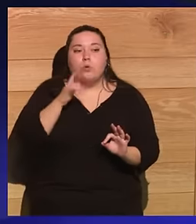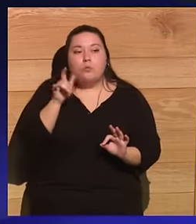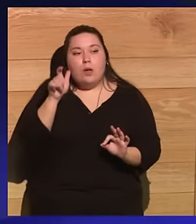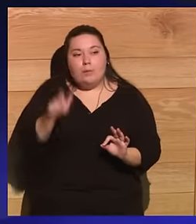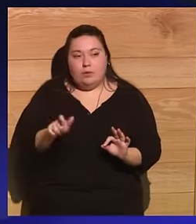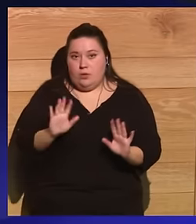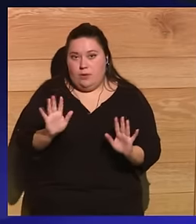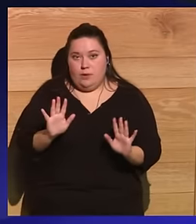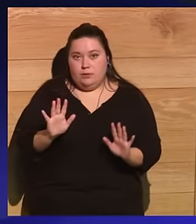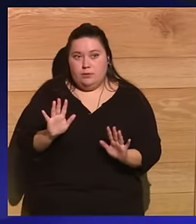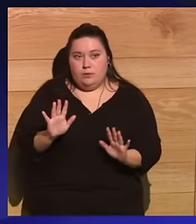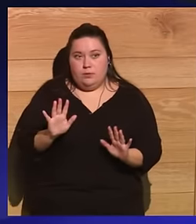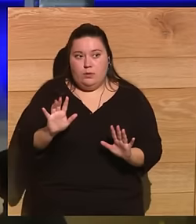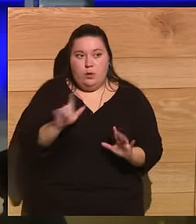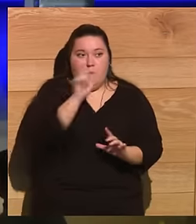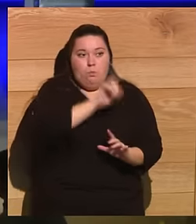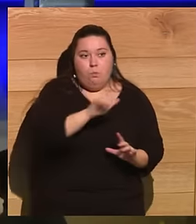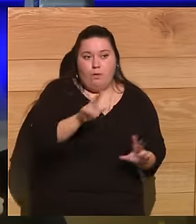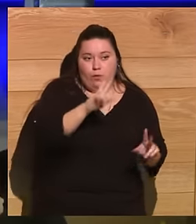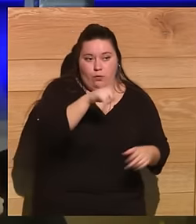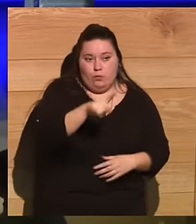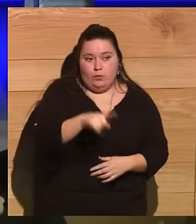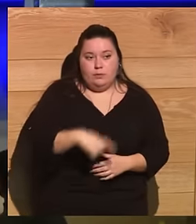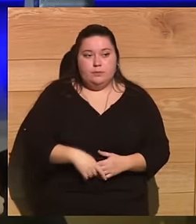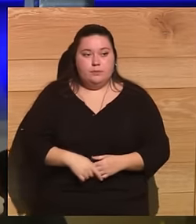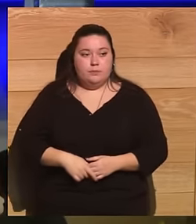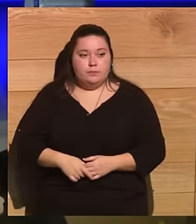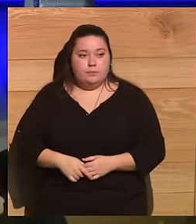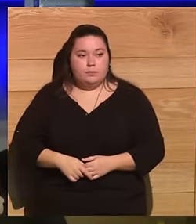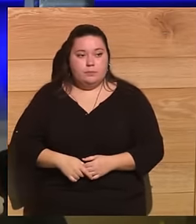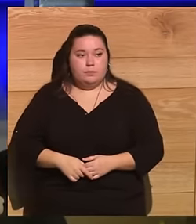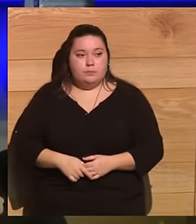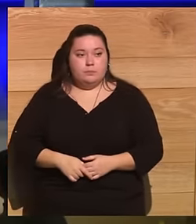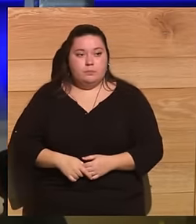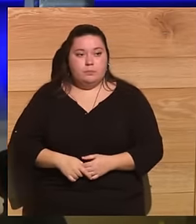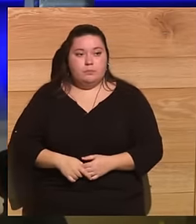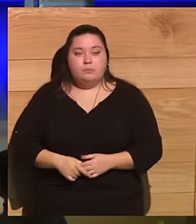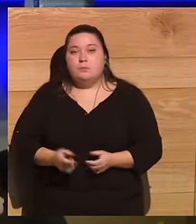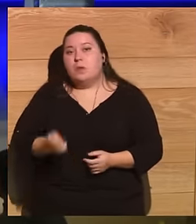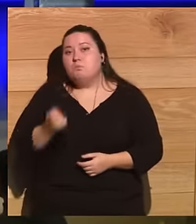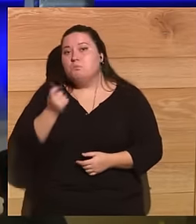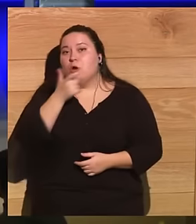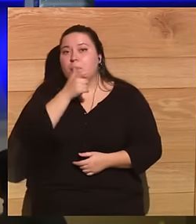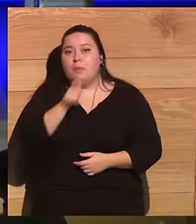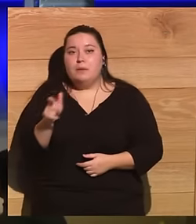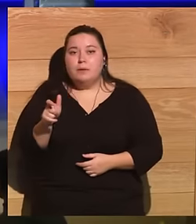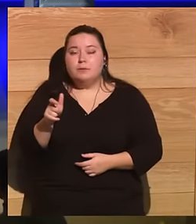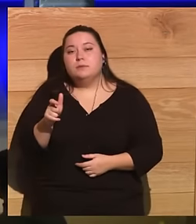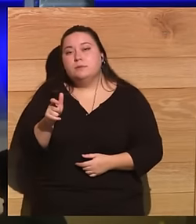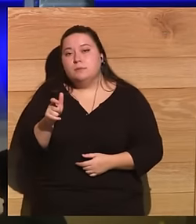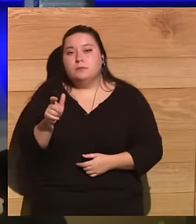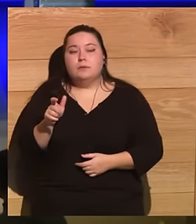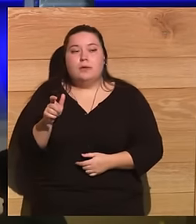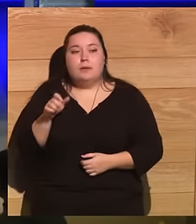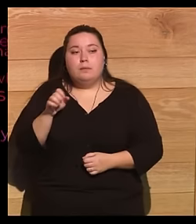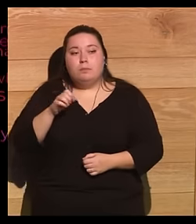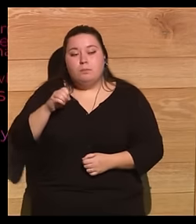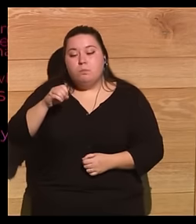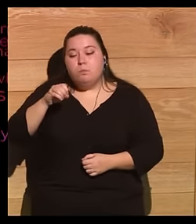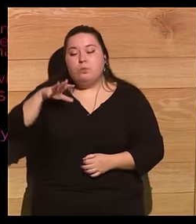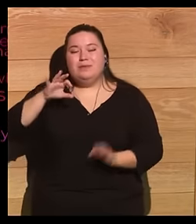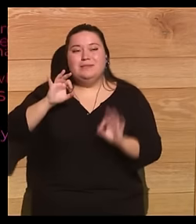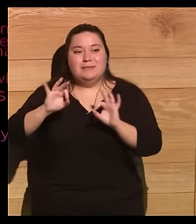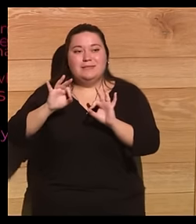no es una población de sujetos. Y podemos ver que hay unas pocas palabras que activan esa